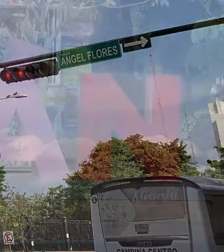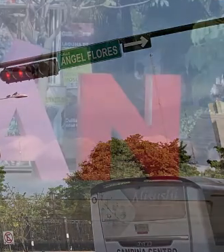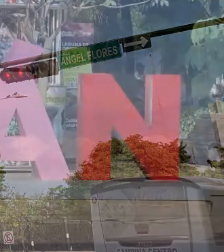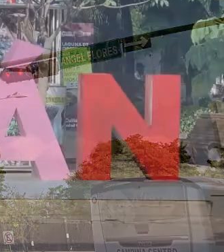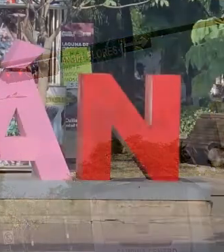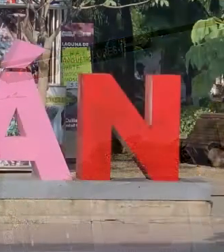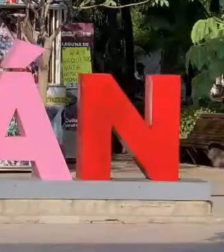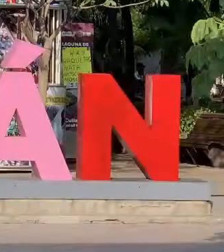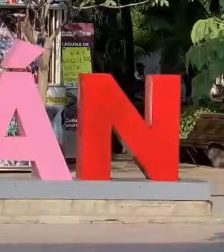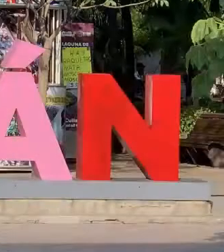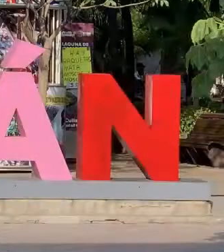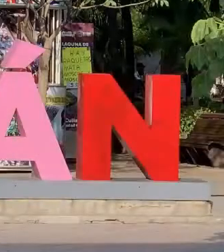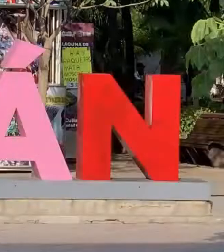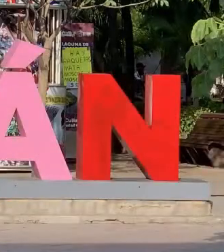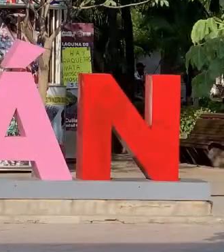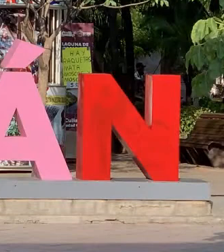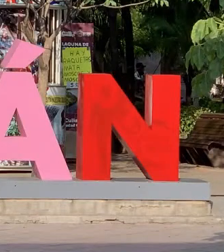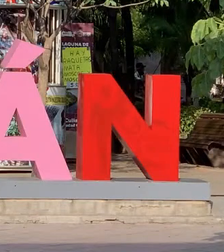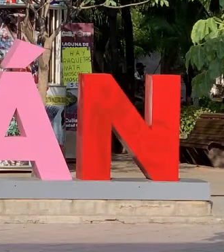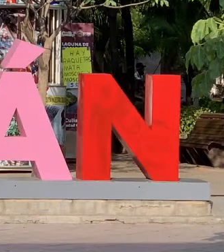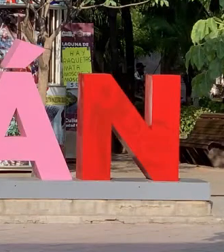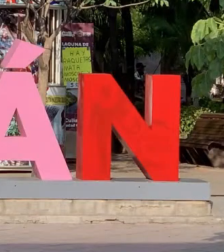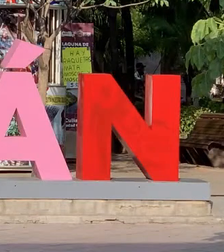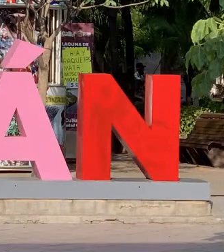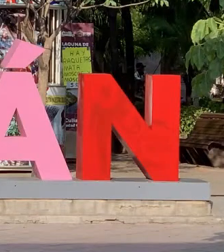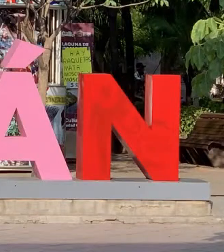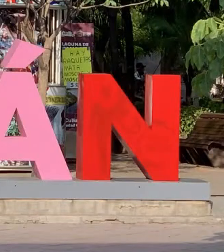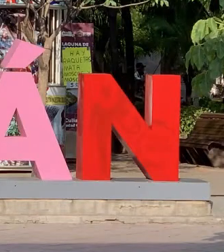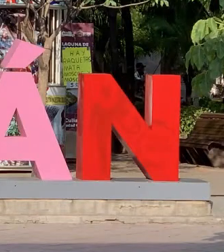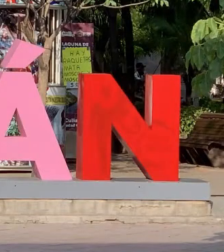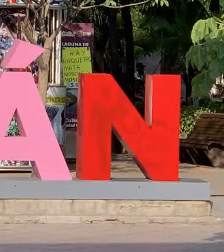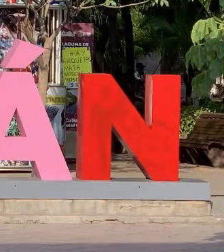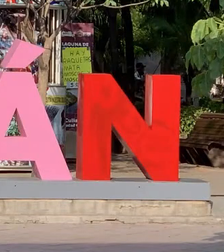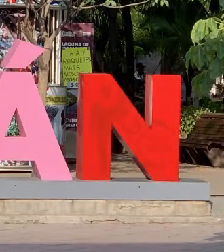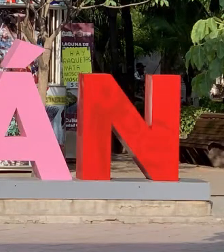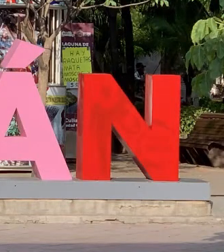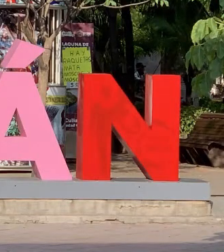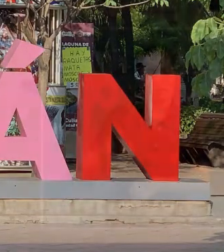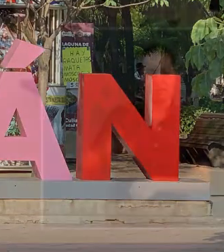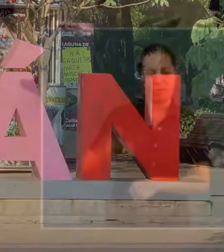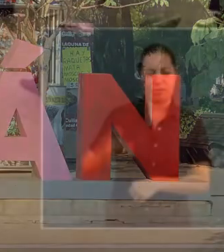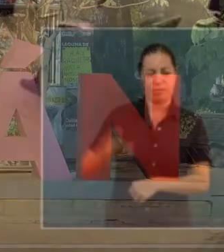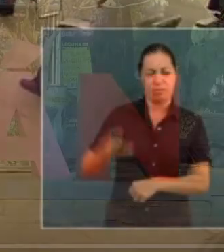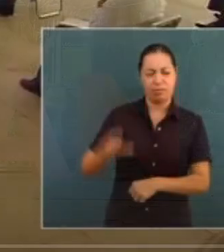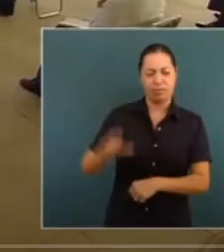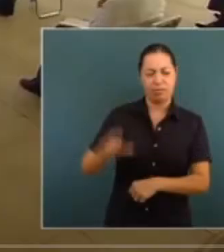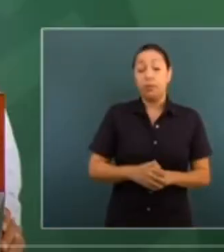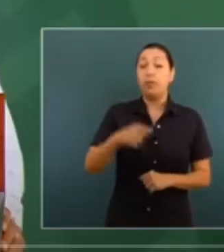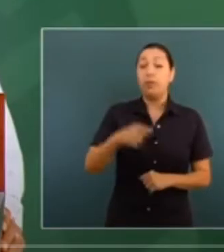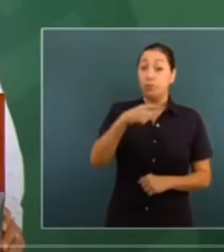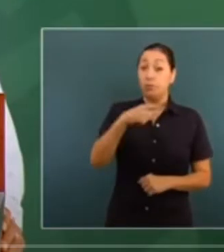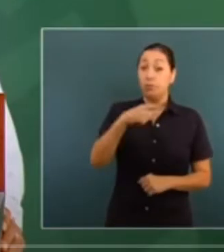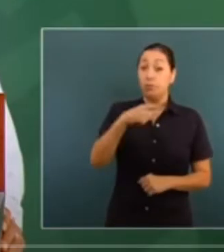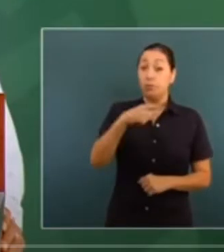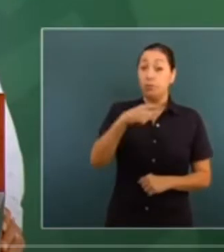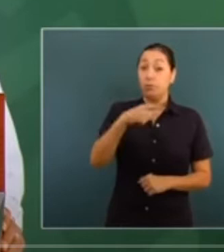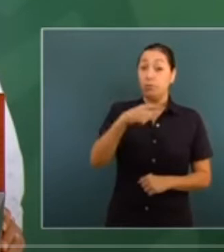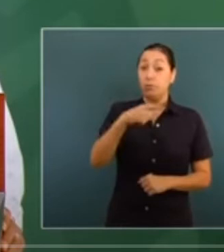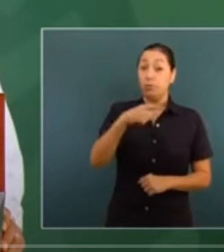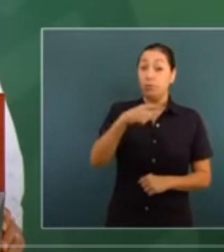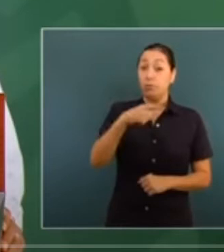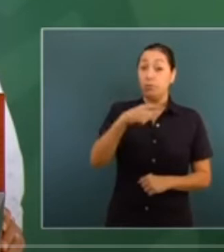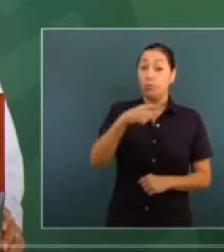hecho este día precisamente el presidente de México, don Andrés Manuel López Obrador, a Culiacán, Sinaloa. Les quiero informar algo